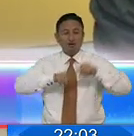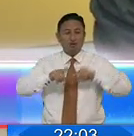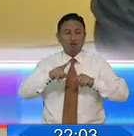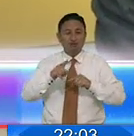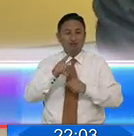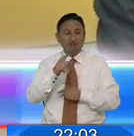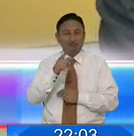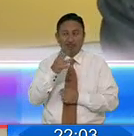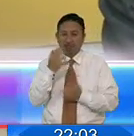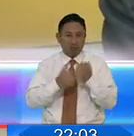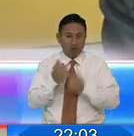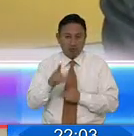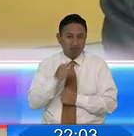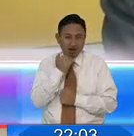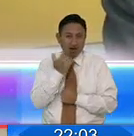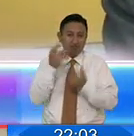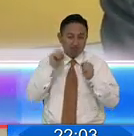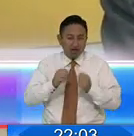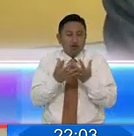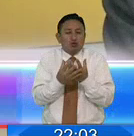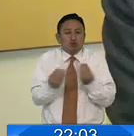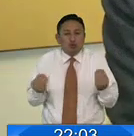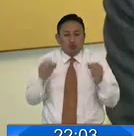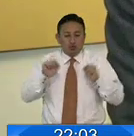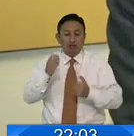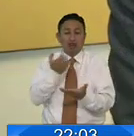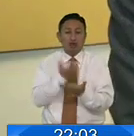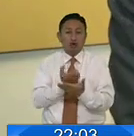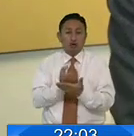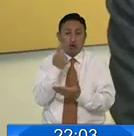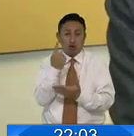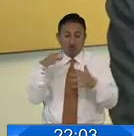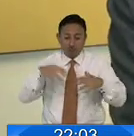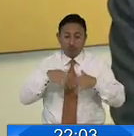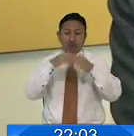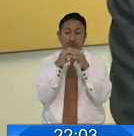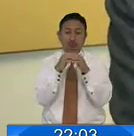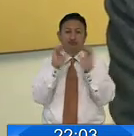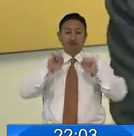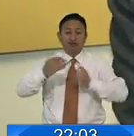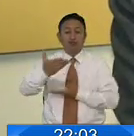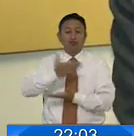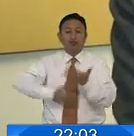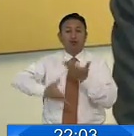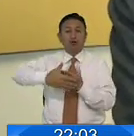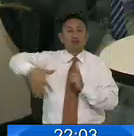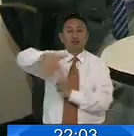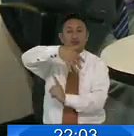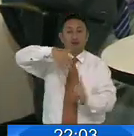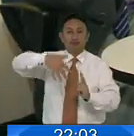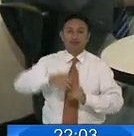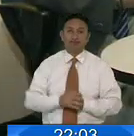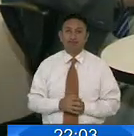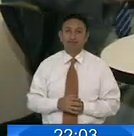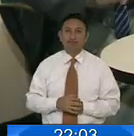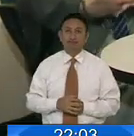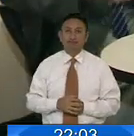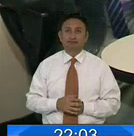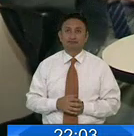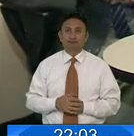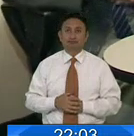económico para tratar de coss una economía y una convivencia mucho más armónica informó